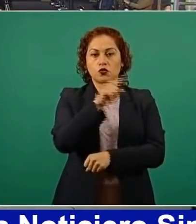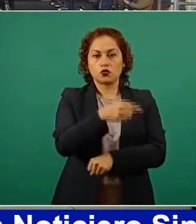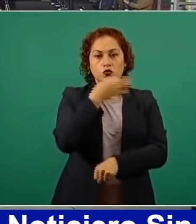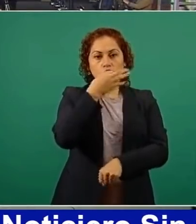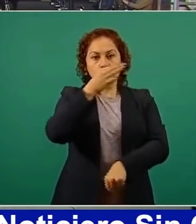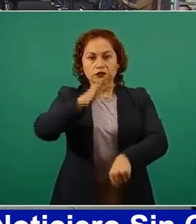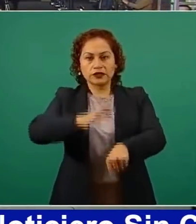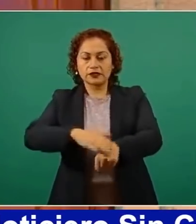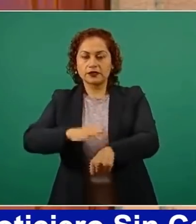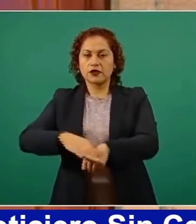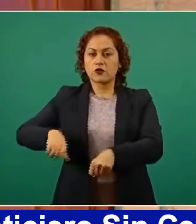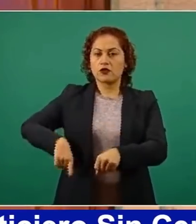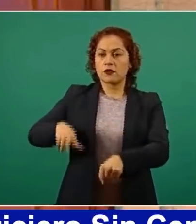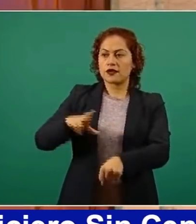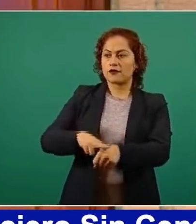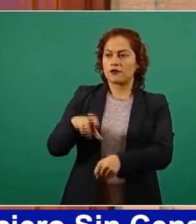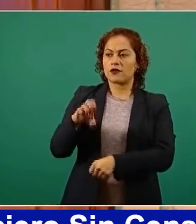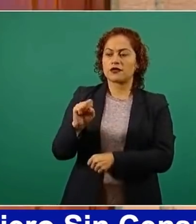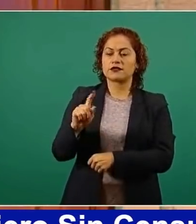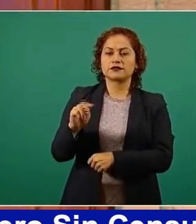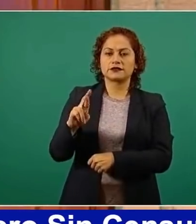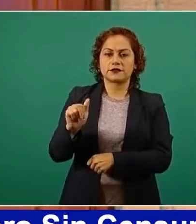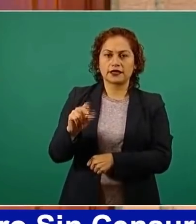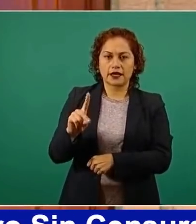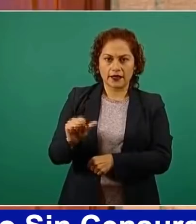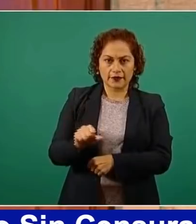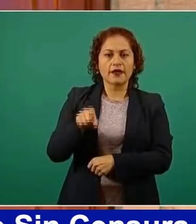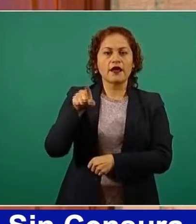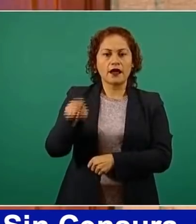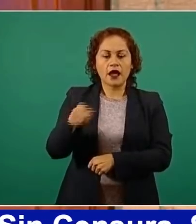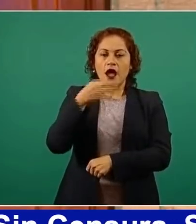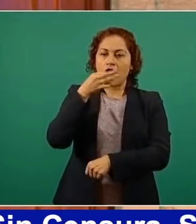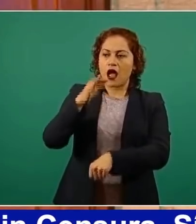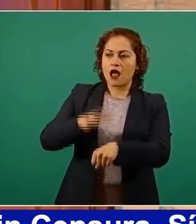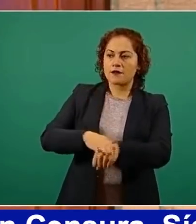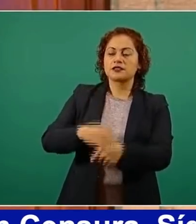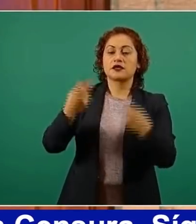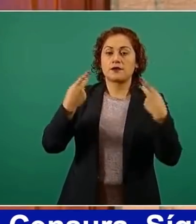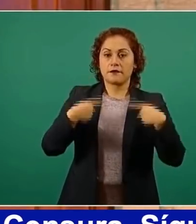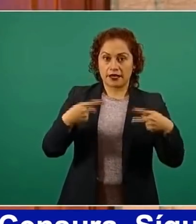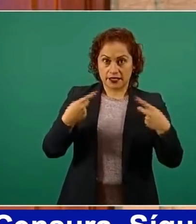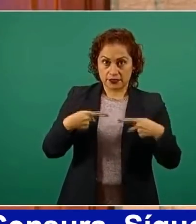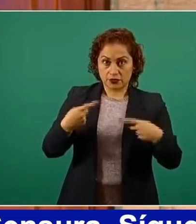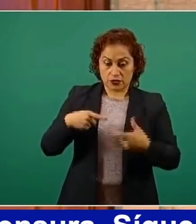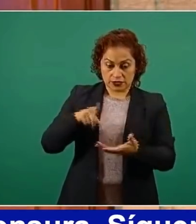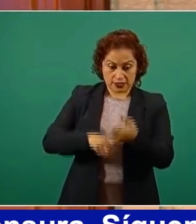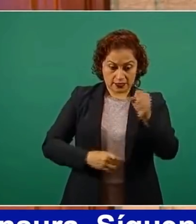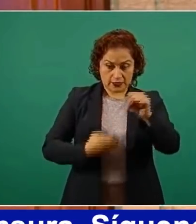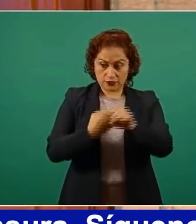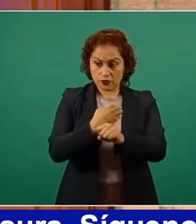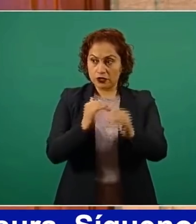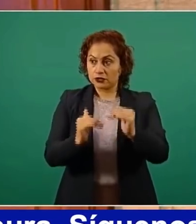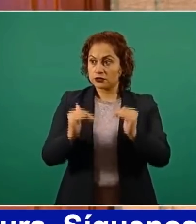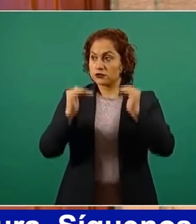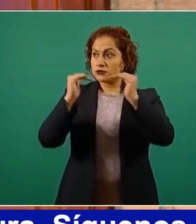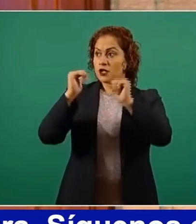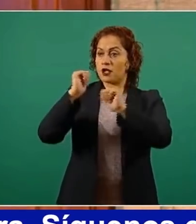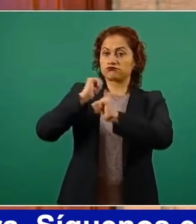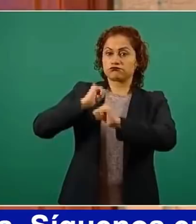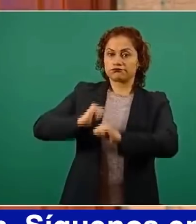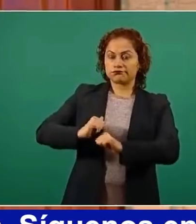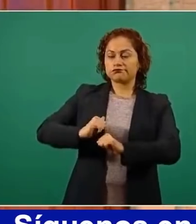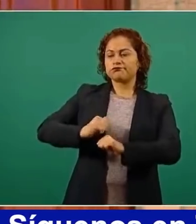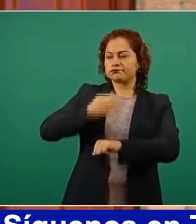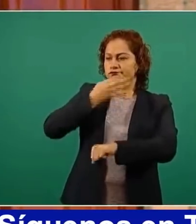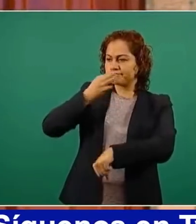gobernador, al general Estrada y personas influyentes del estado para recomendarles la más